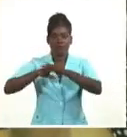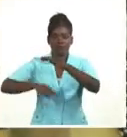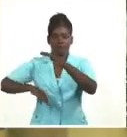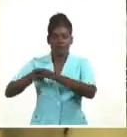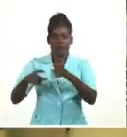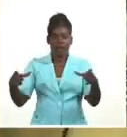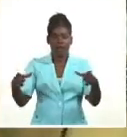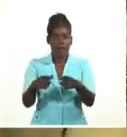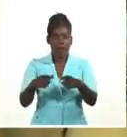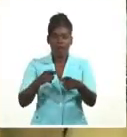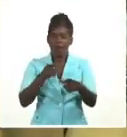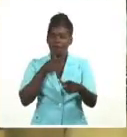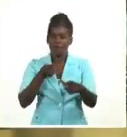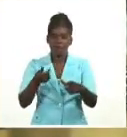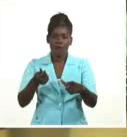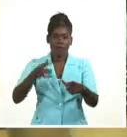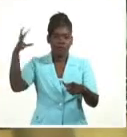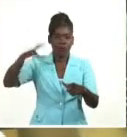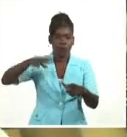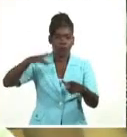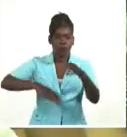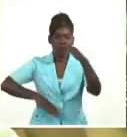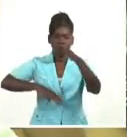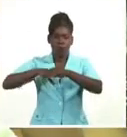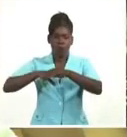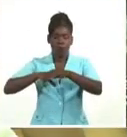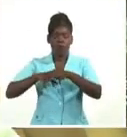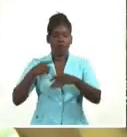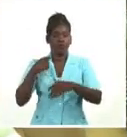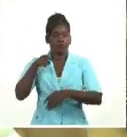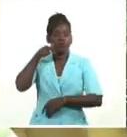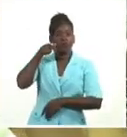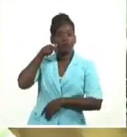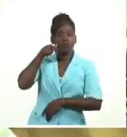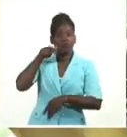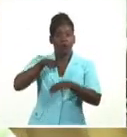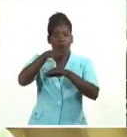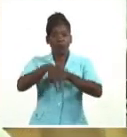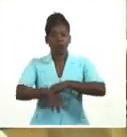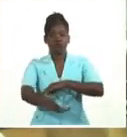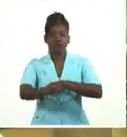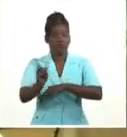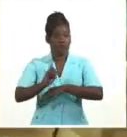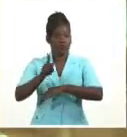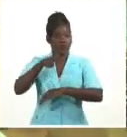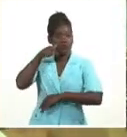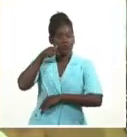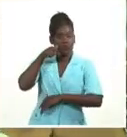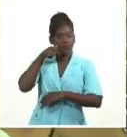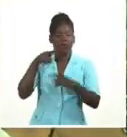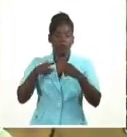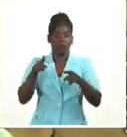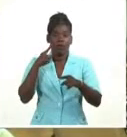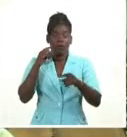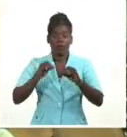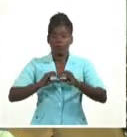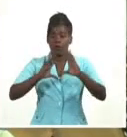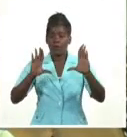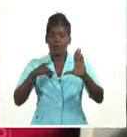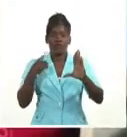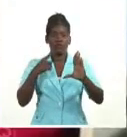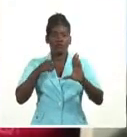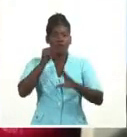nuestra, tenemos que tenerlo ahí. Nosotros tenemos activado ya desde hora de la mañana el puesto de mando ahí en la presa de